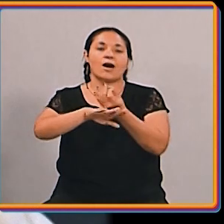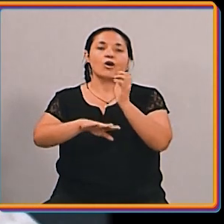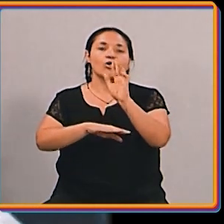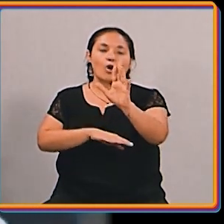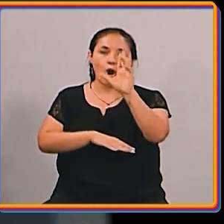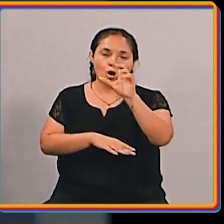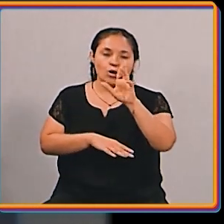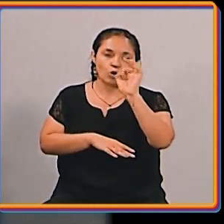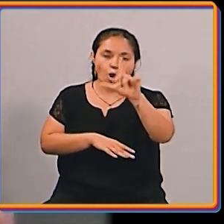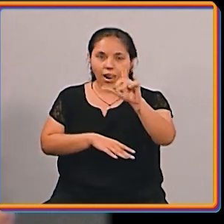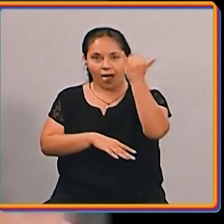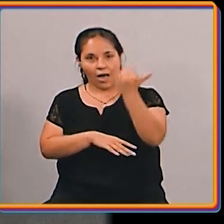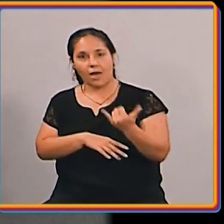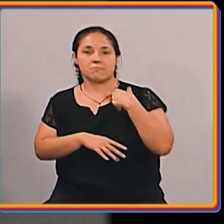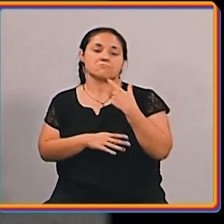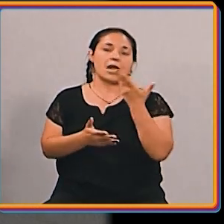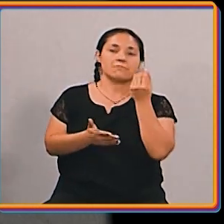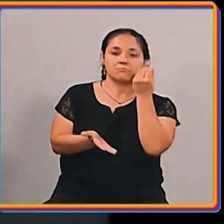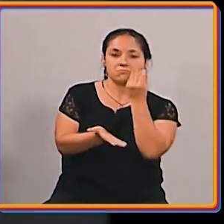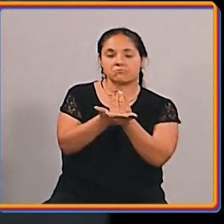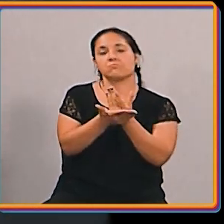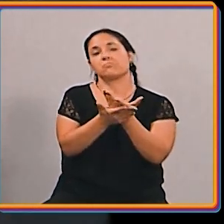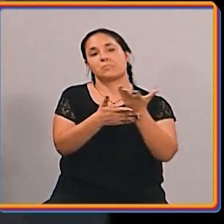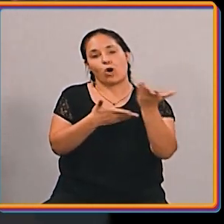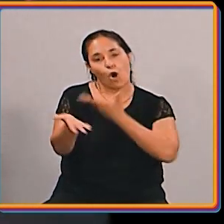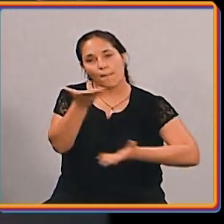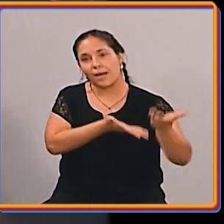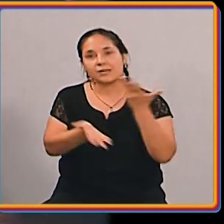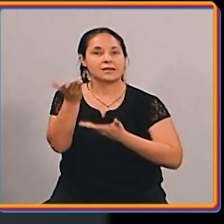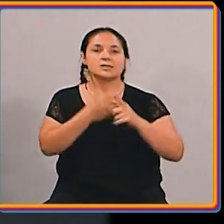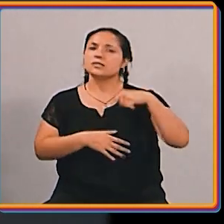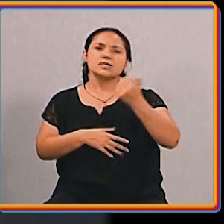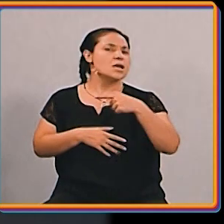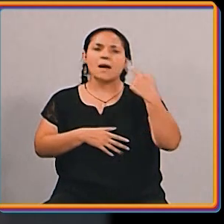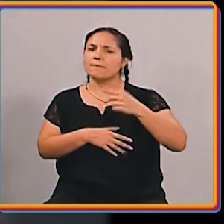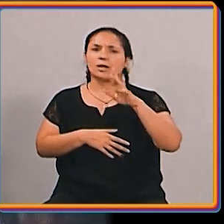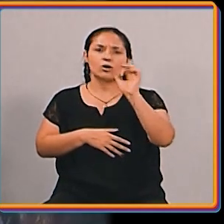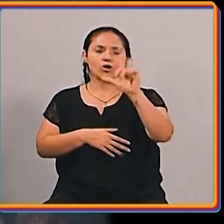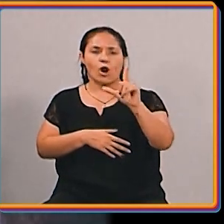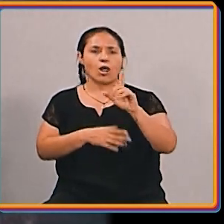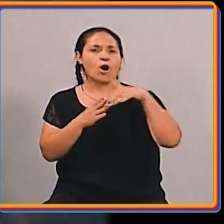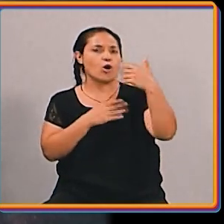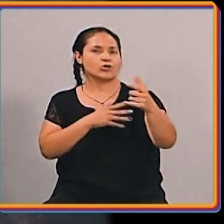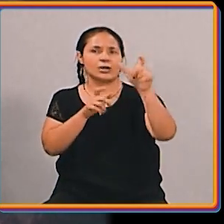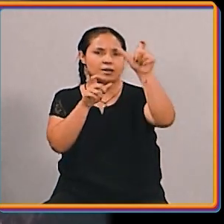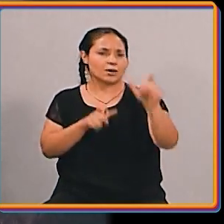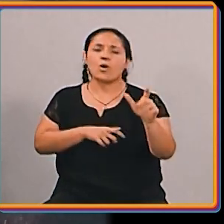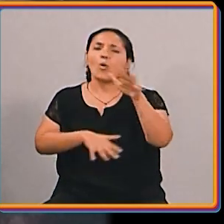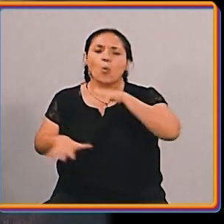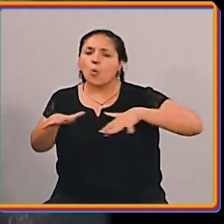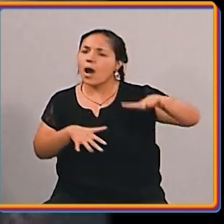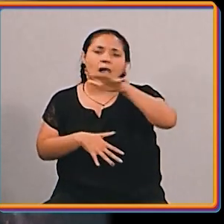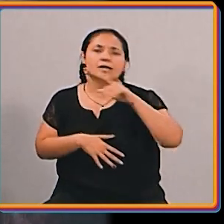determinadas tareas para pertenecer, para poder relacionarnos. Todo el tiempo estamos ocupando roles frente al otro, en